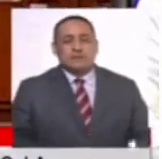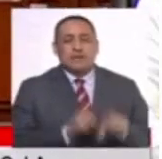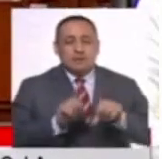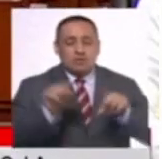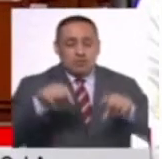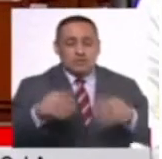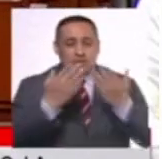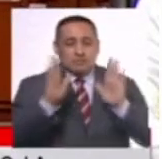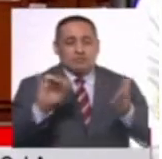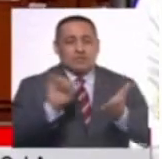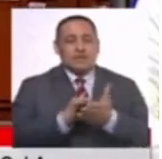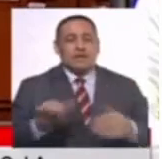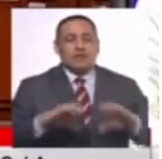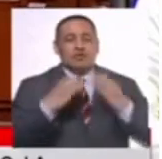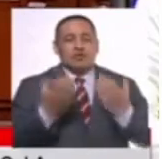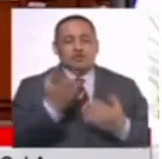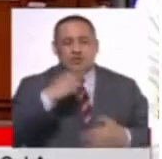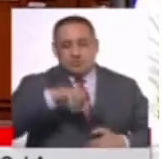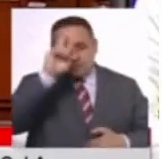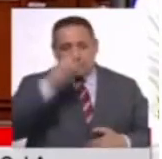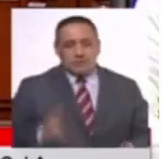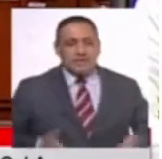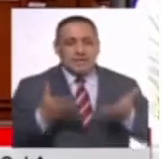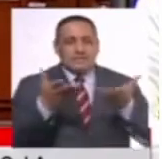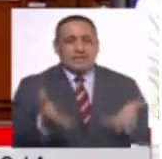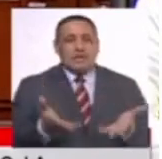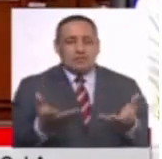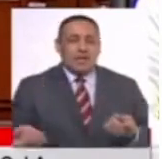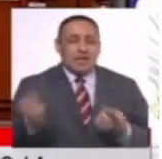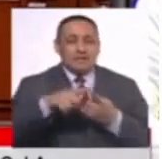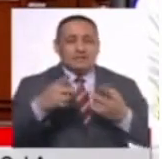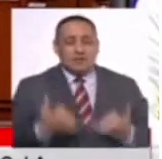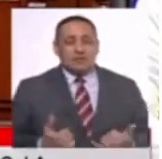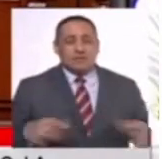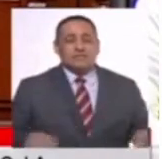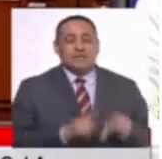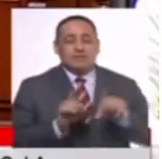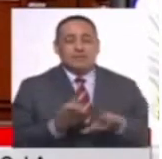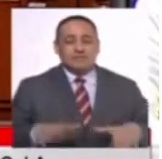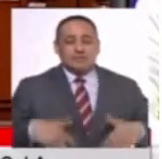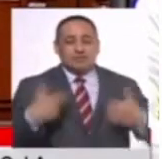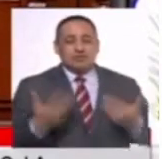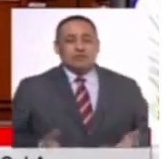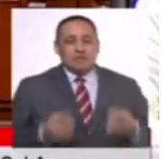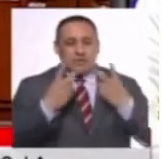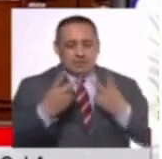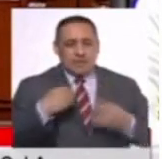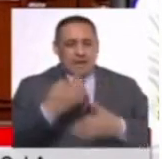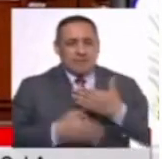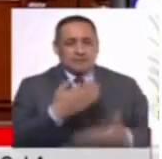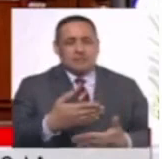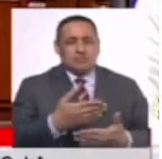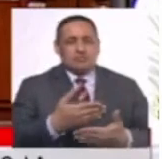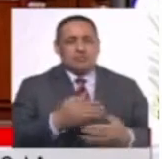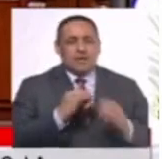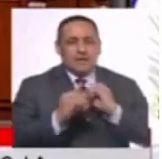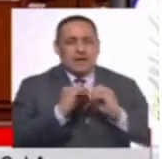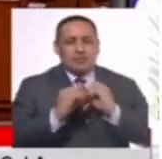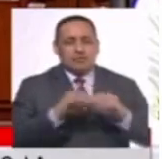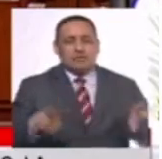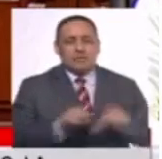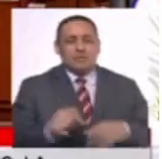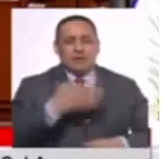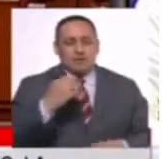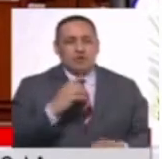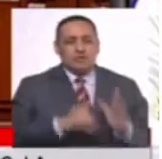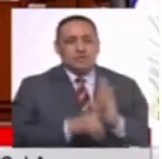con esa apertura que el Congreso de la República les ha proporcionado hasta el momento y, de ser posible, optimizarlo para el